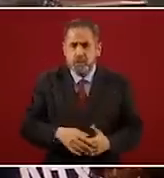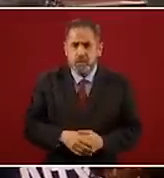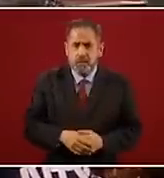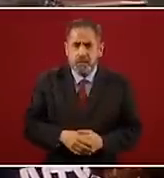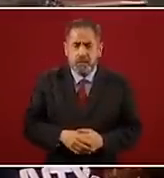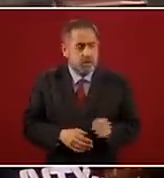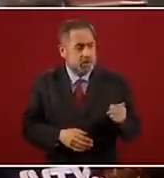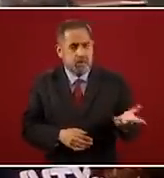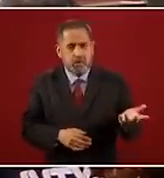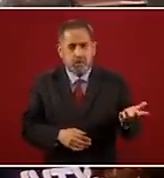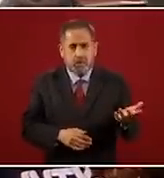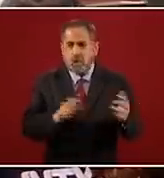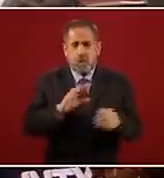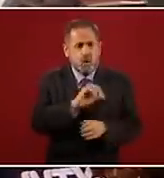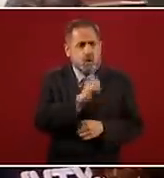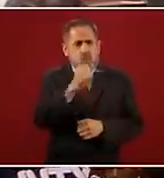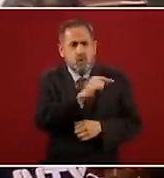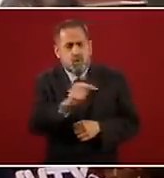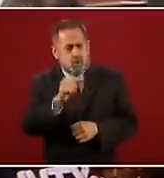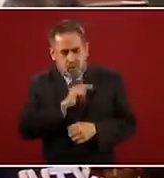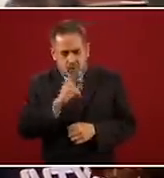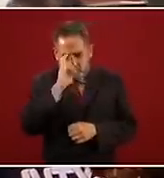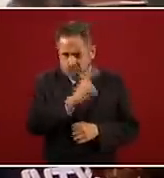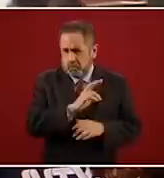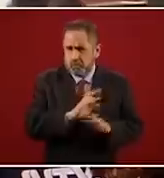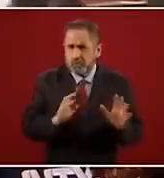Y cualquier otro